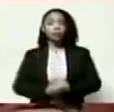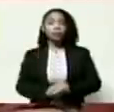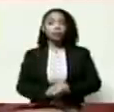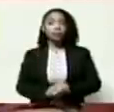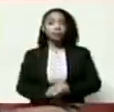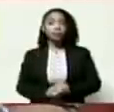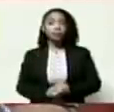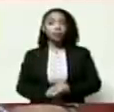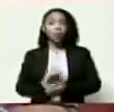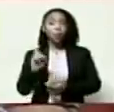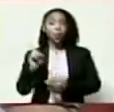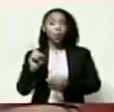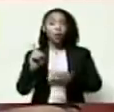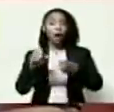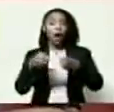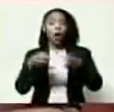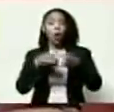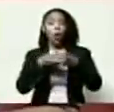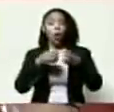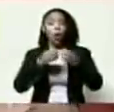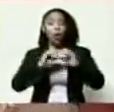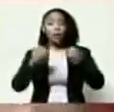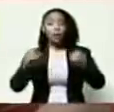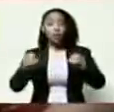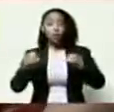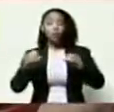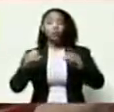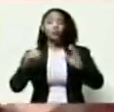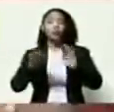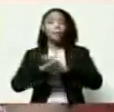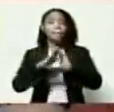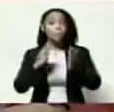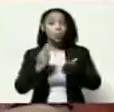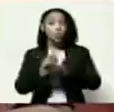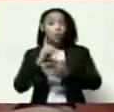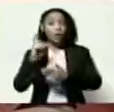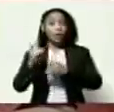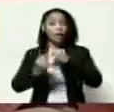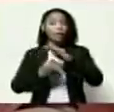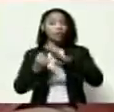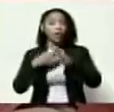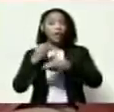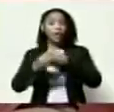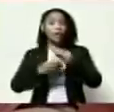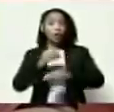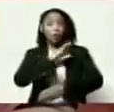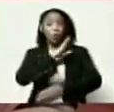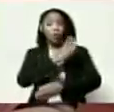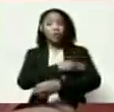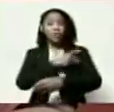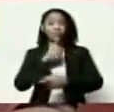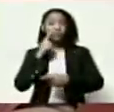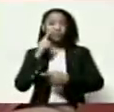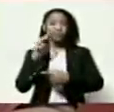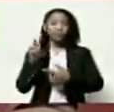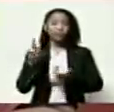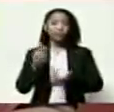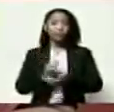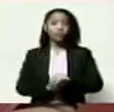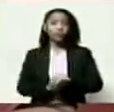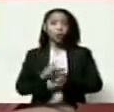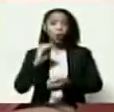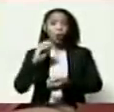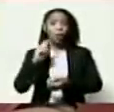Uno de los organismos más despreciables del mundo, de esas instituciones que crearon los poderosos, la OTAN, que